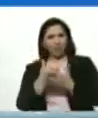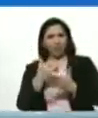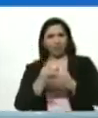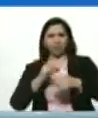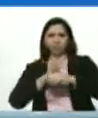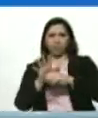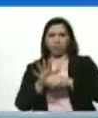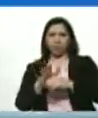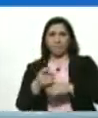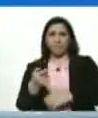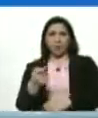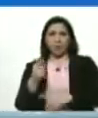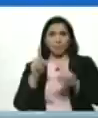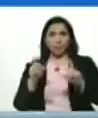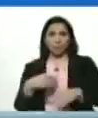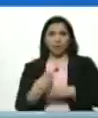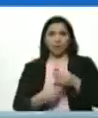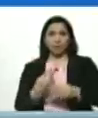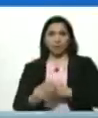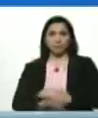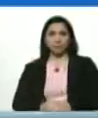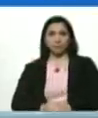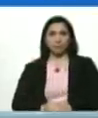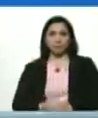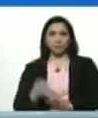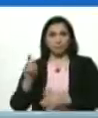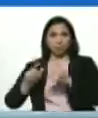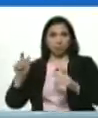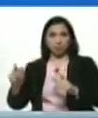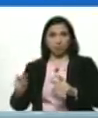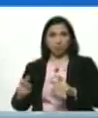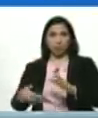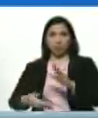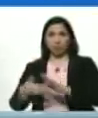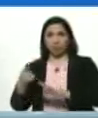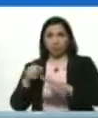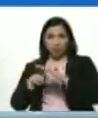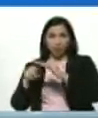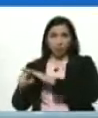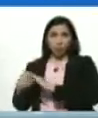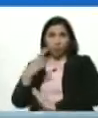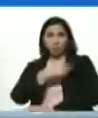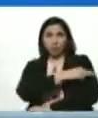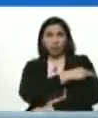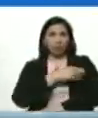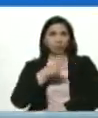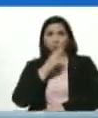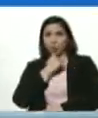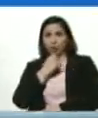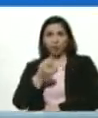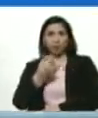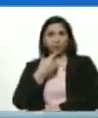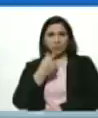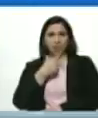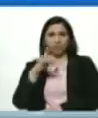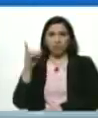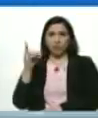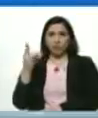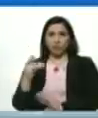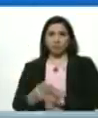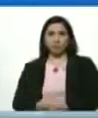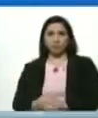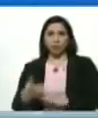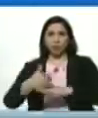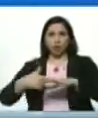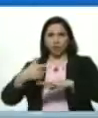y las pocas pruebas que han hecho la gente está en los hospitales y no tienen tratamiento en bolivia el